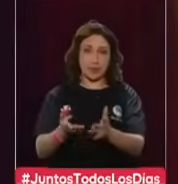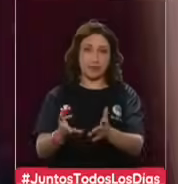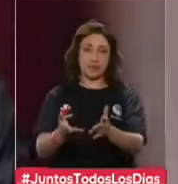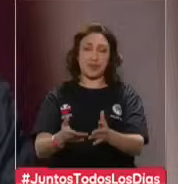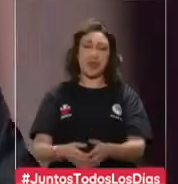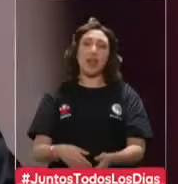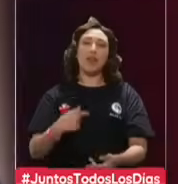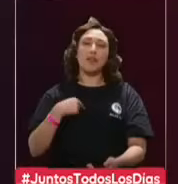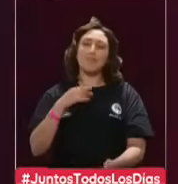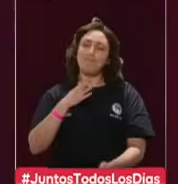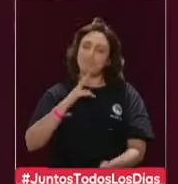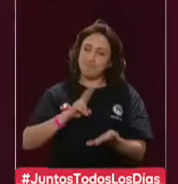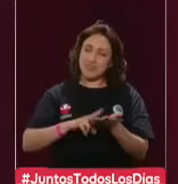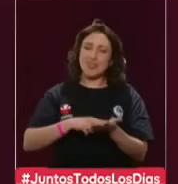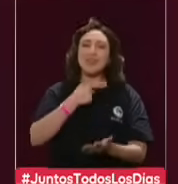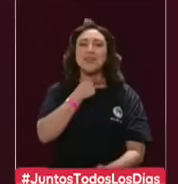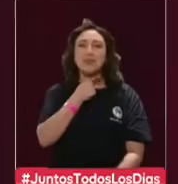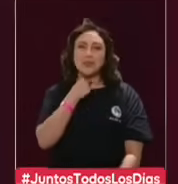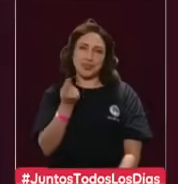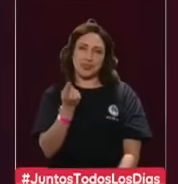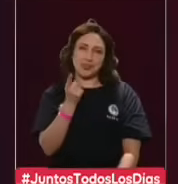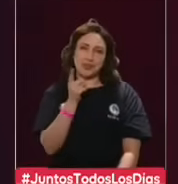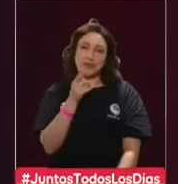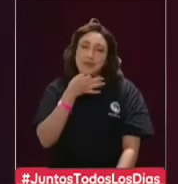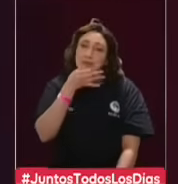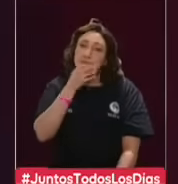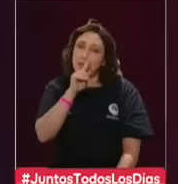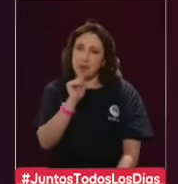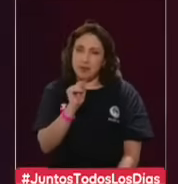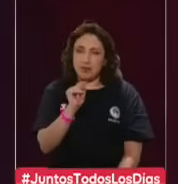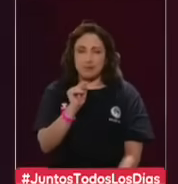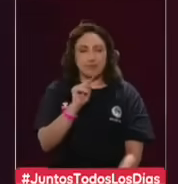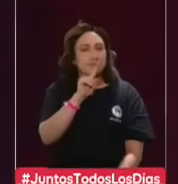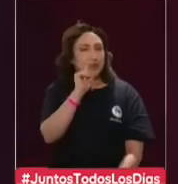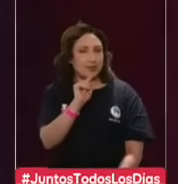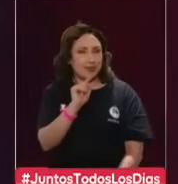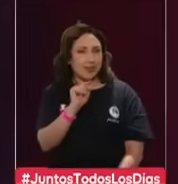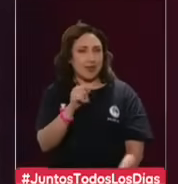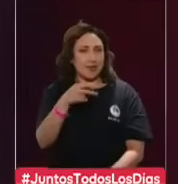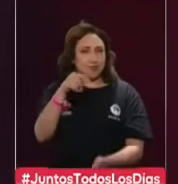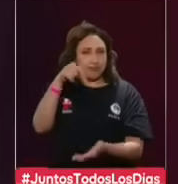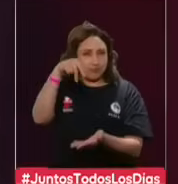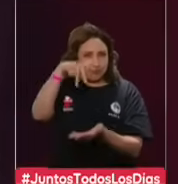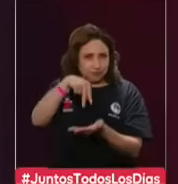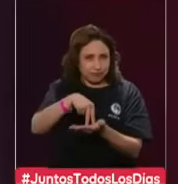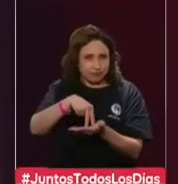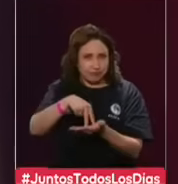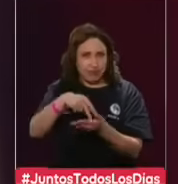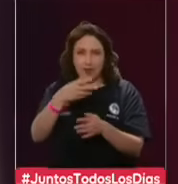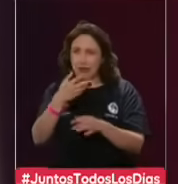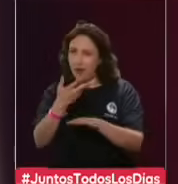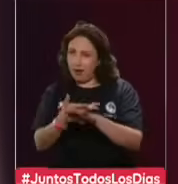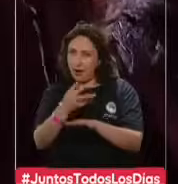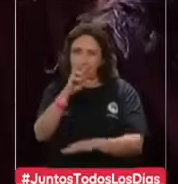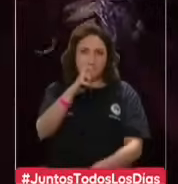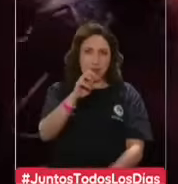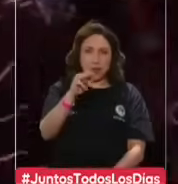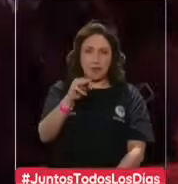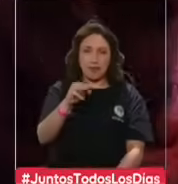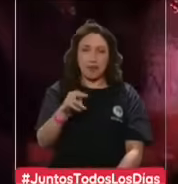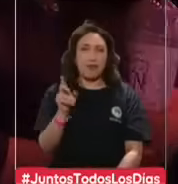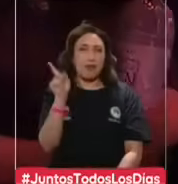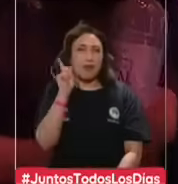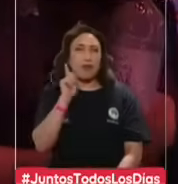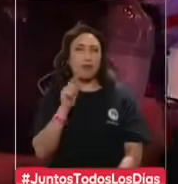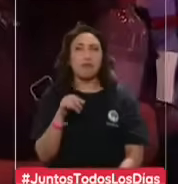me gusta hacer esta pregunta porque encuentro que es maravillosa, pero ¿hay papás y mamás hoy día acá o no? Con el ánimo, weona, que lo